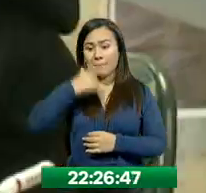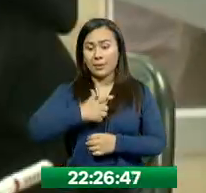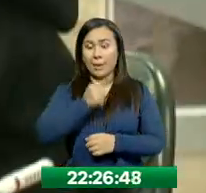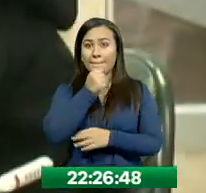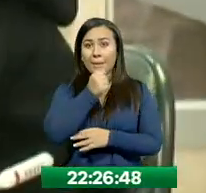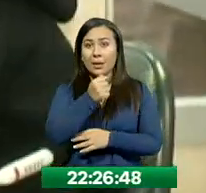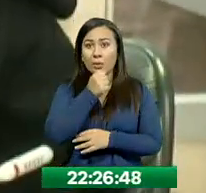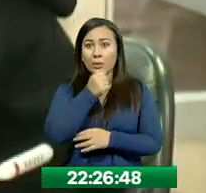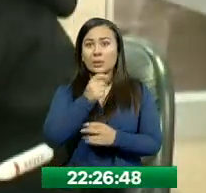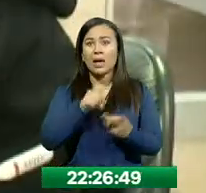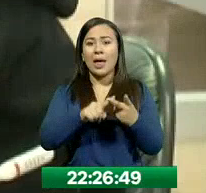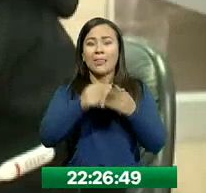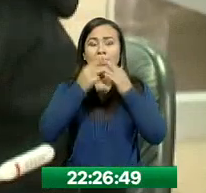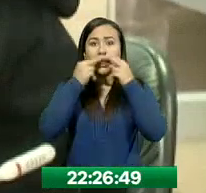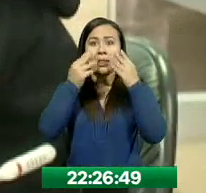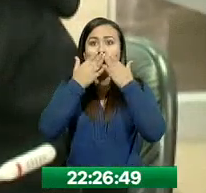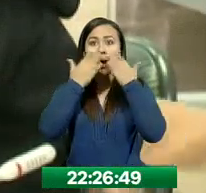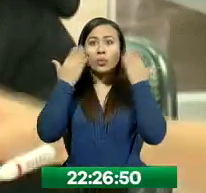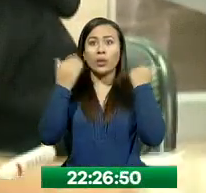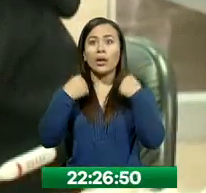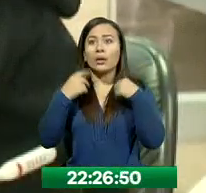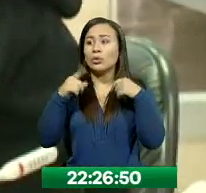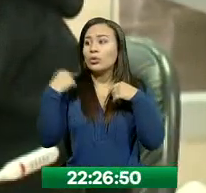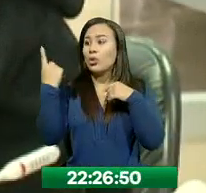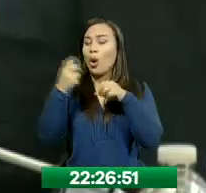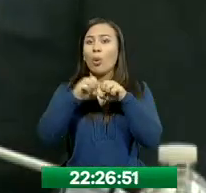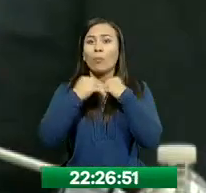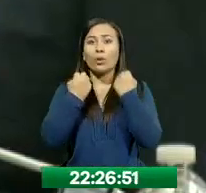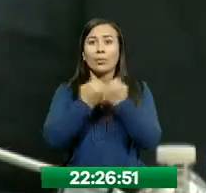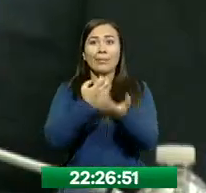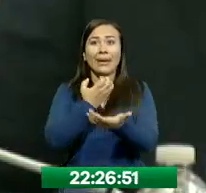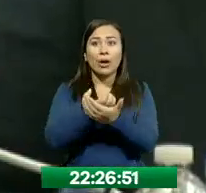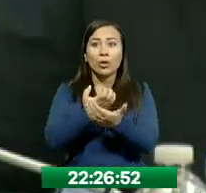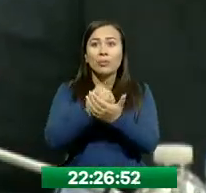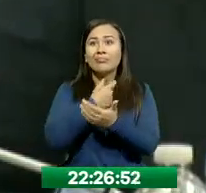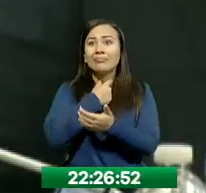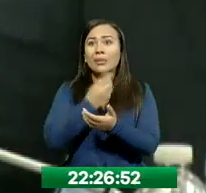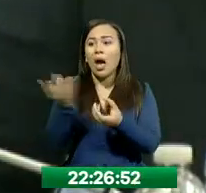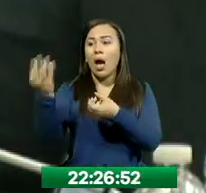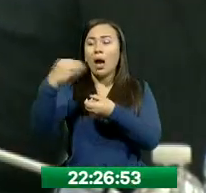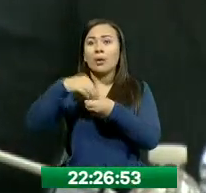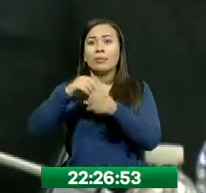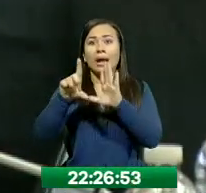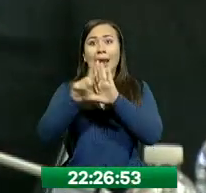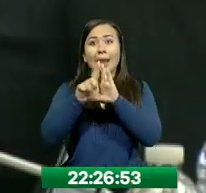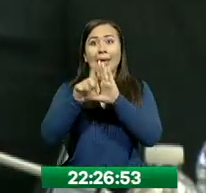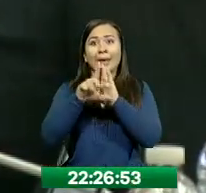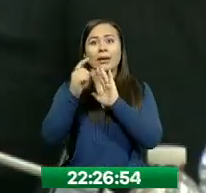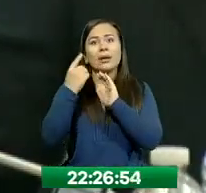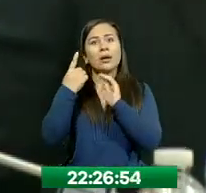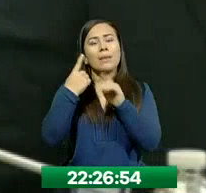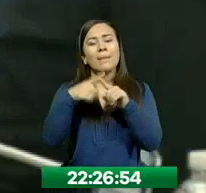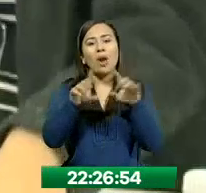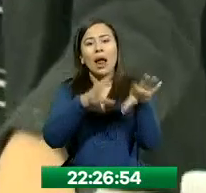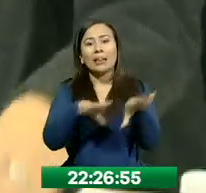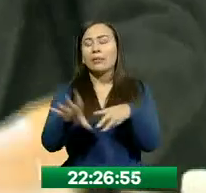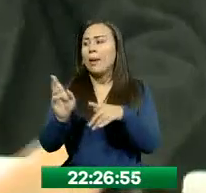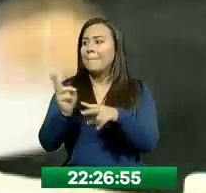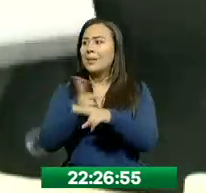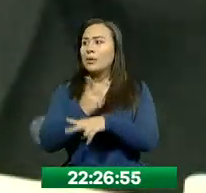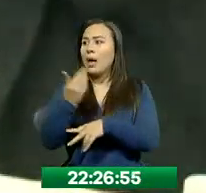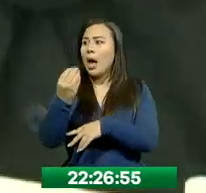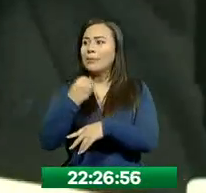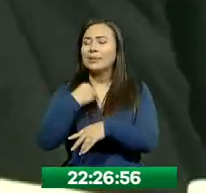periodistas. Los desastres naturales y la conmoción social, política y económica se incorporan en la ley como actividades de alto riesgo para